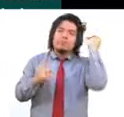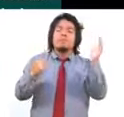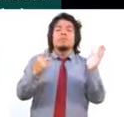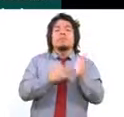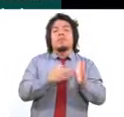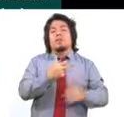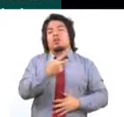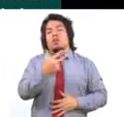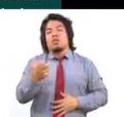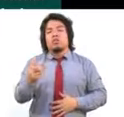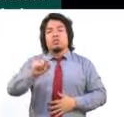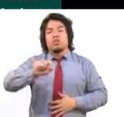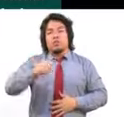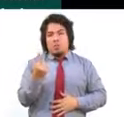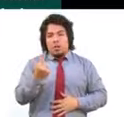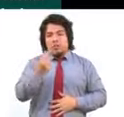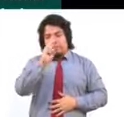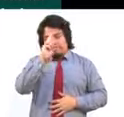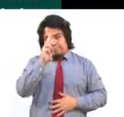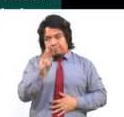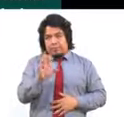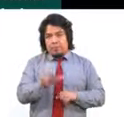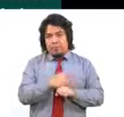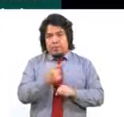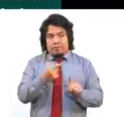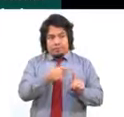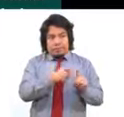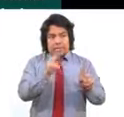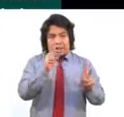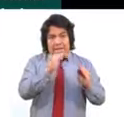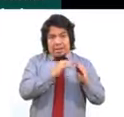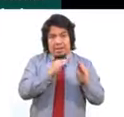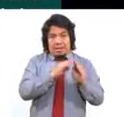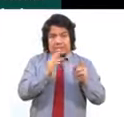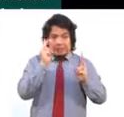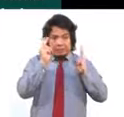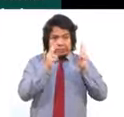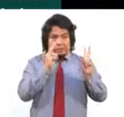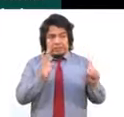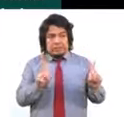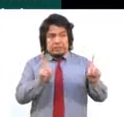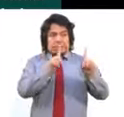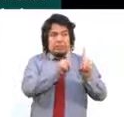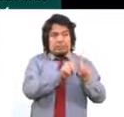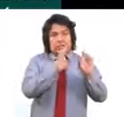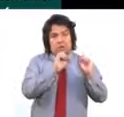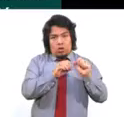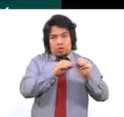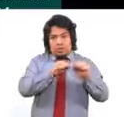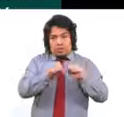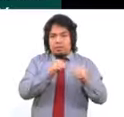1.821 prohibiciones para asistir o acercarse al domicilio de la víctima, así como el lugar de trabajo,